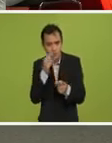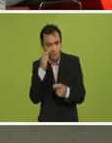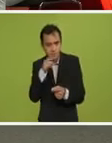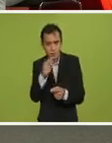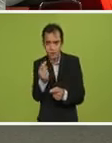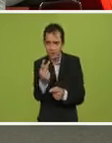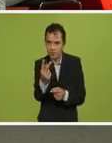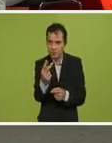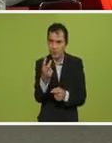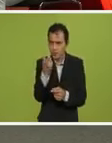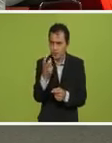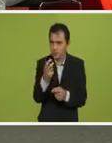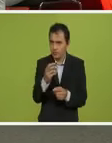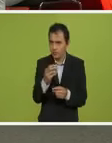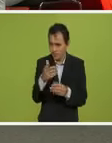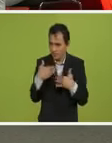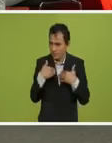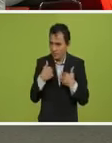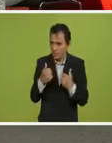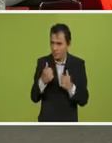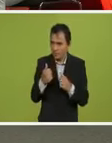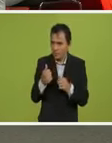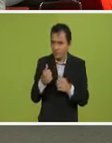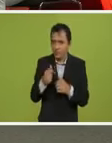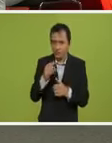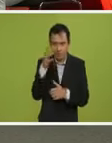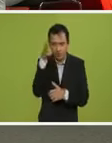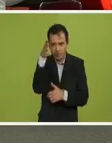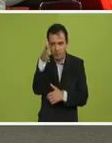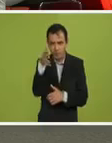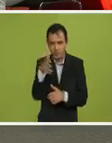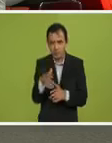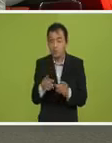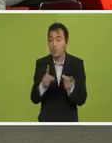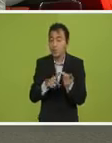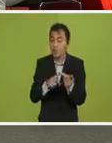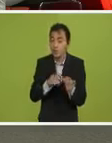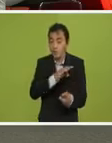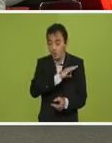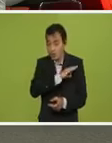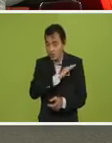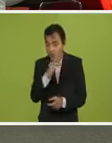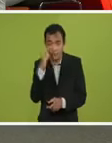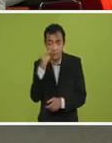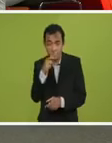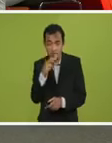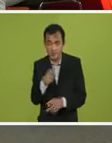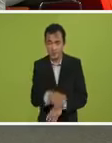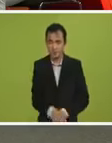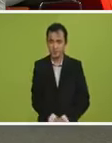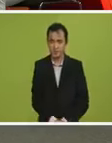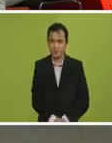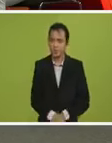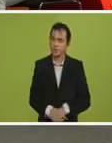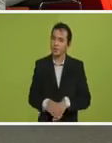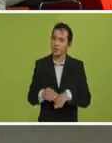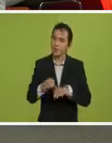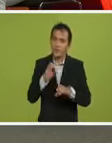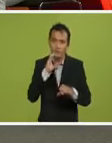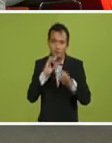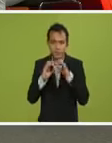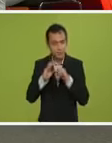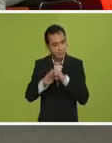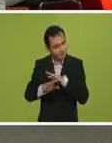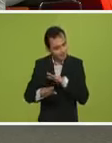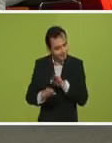se quede puesto en la mesa, se quede con un foco rojo enorme en donde vamos a poder también trabajar y decir que la comunicación es básica, con